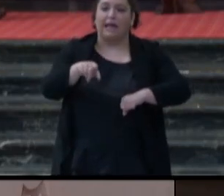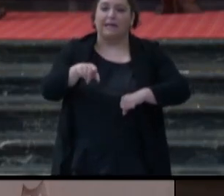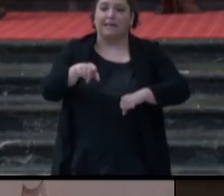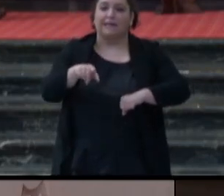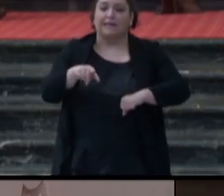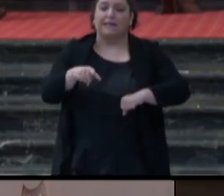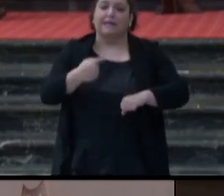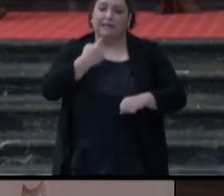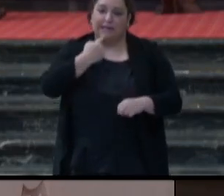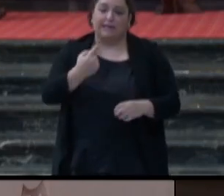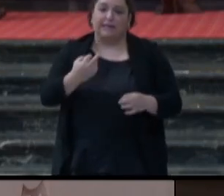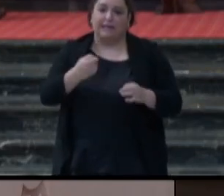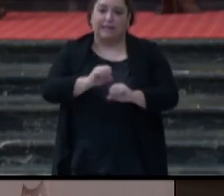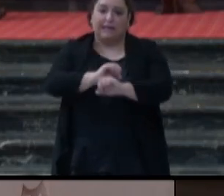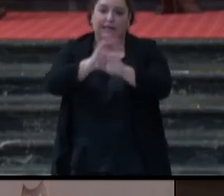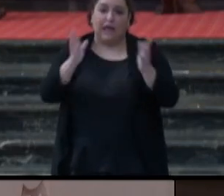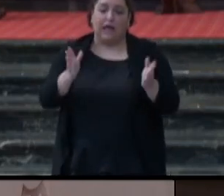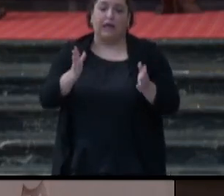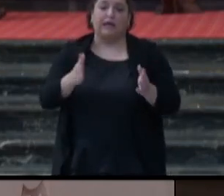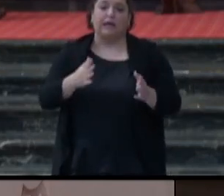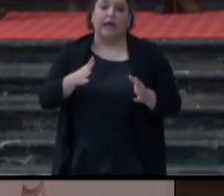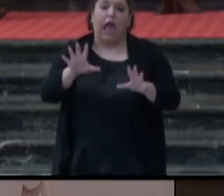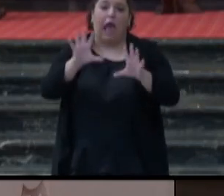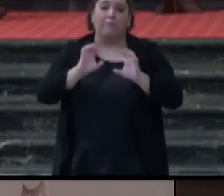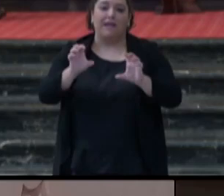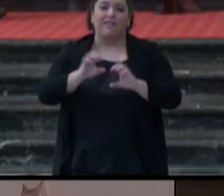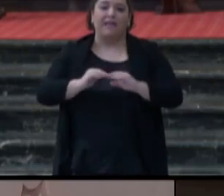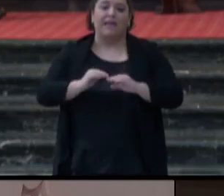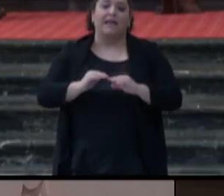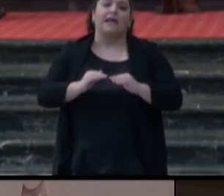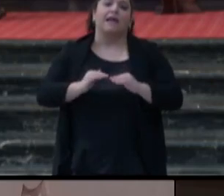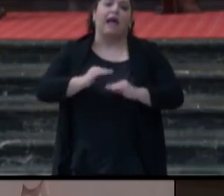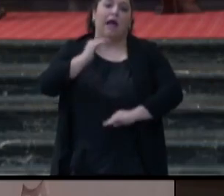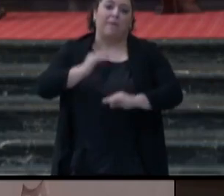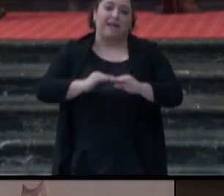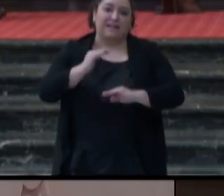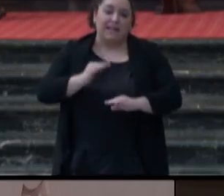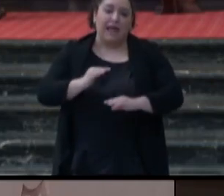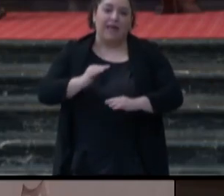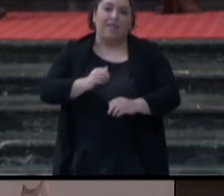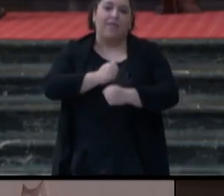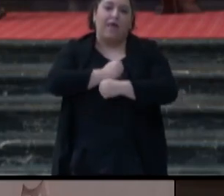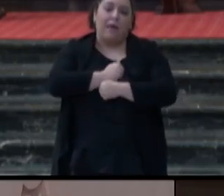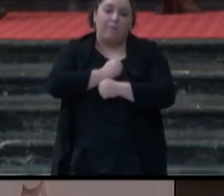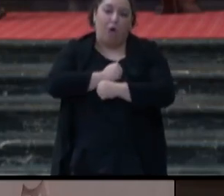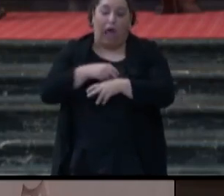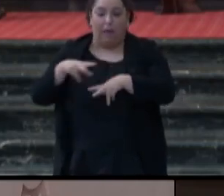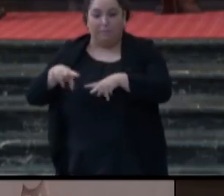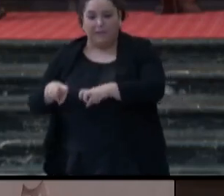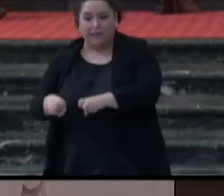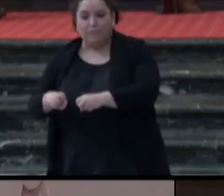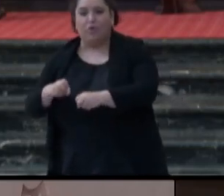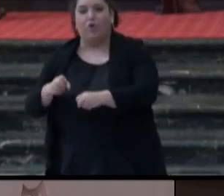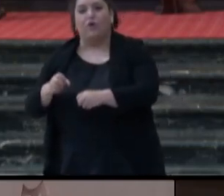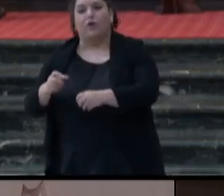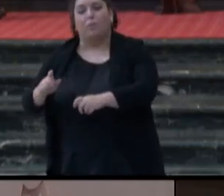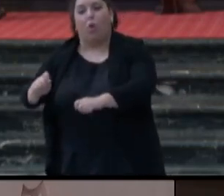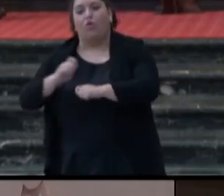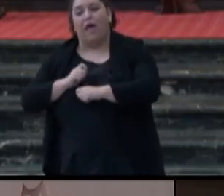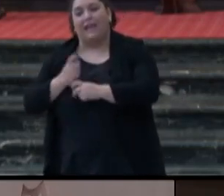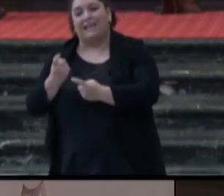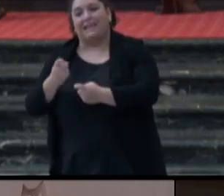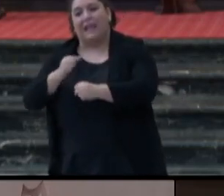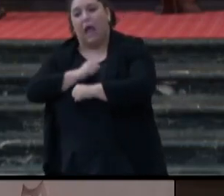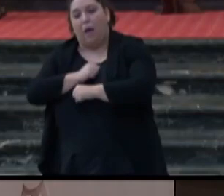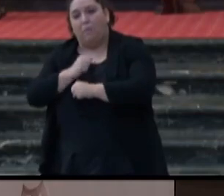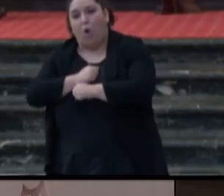que uno es más capaz de ser amado que amar al principio y pasa la madurez